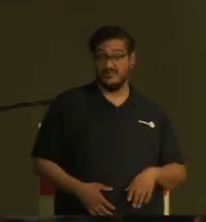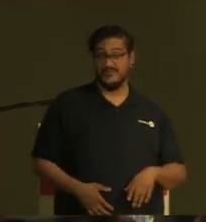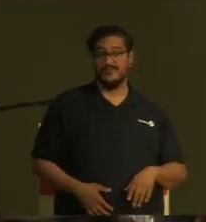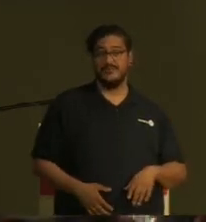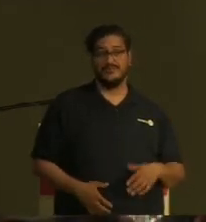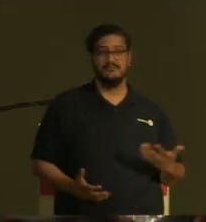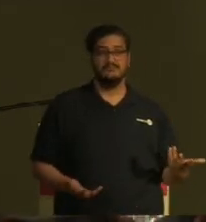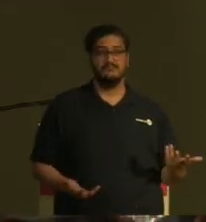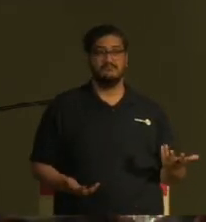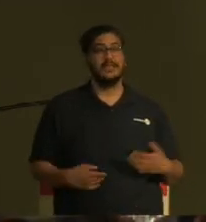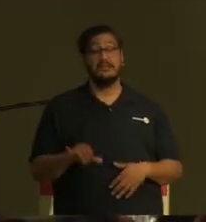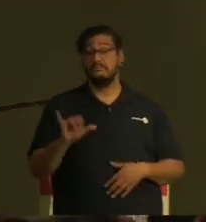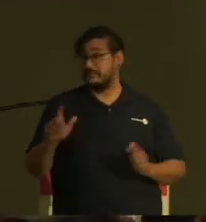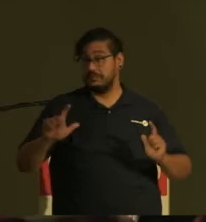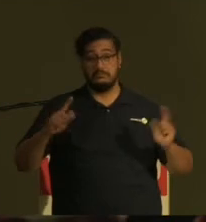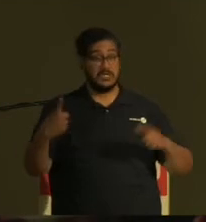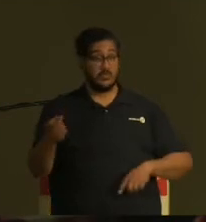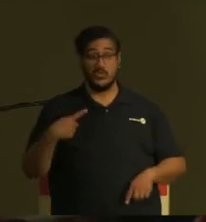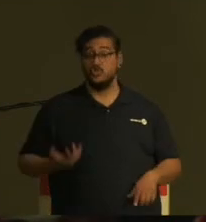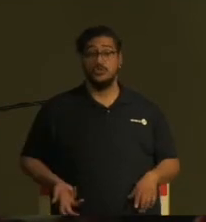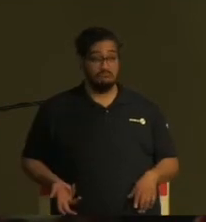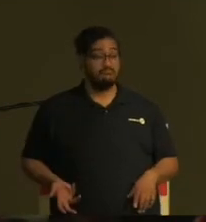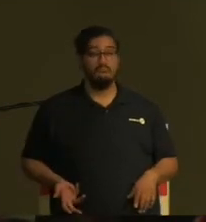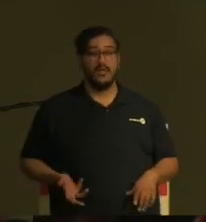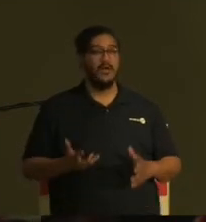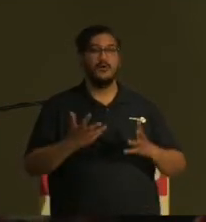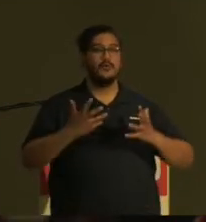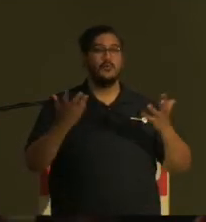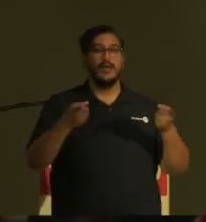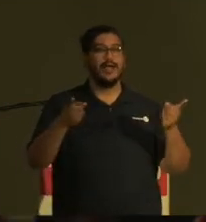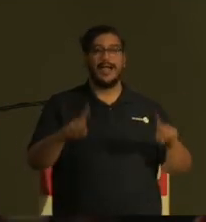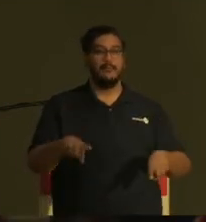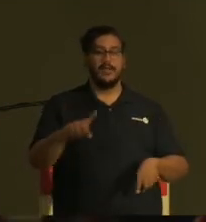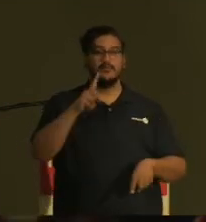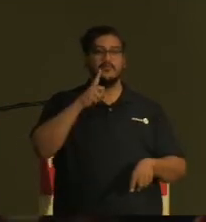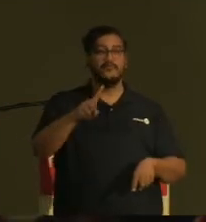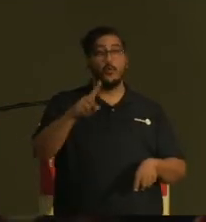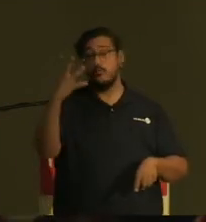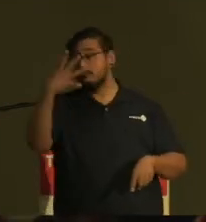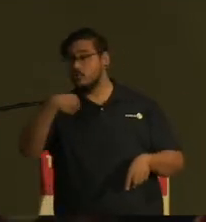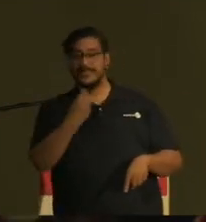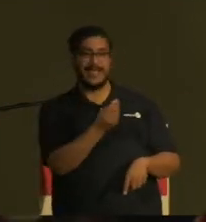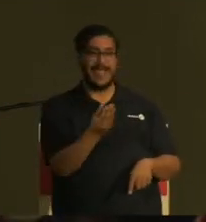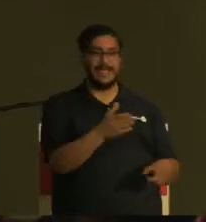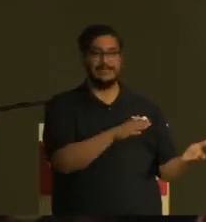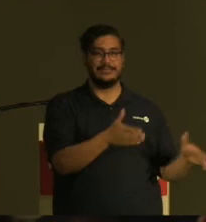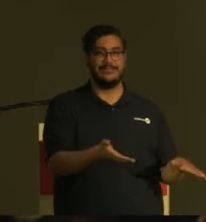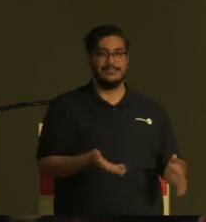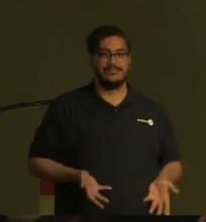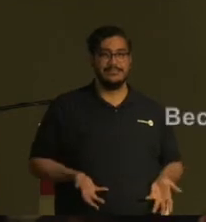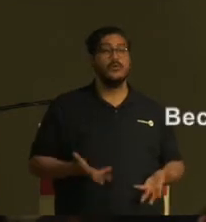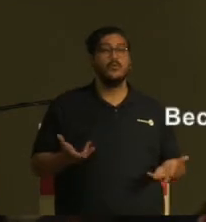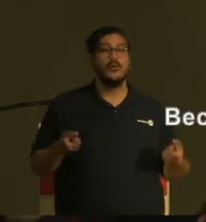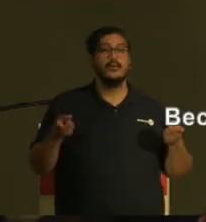Es una la gran pregunta de qué sucede entre belleza y muerte. De ¿no? Belleza y muerte. Sí. ¿Qué